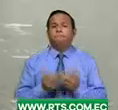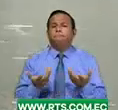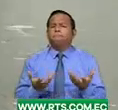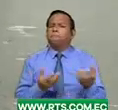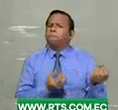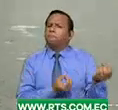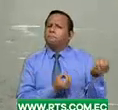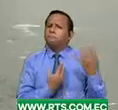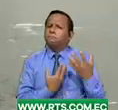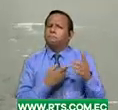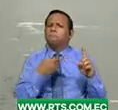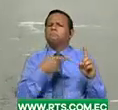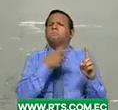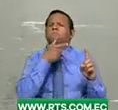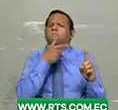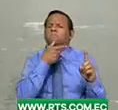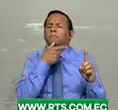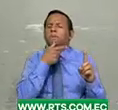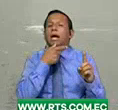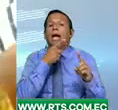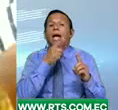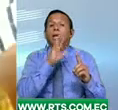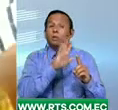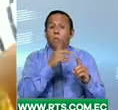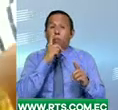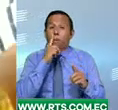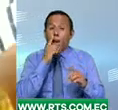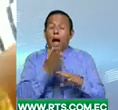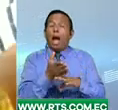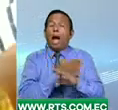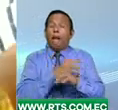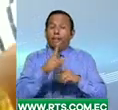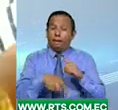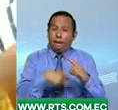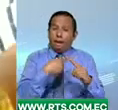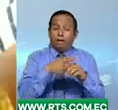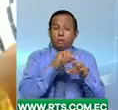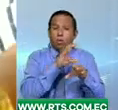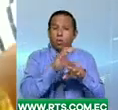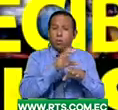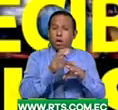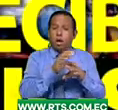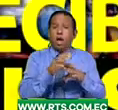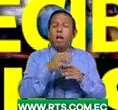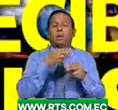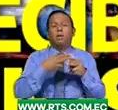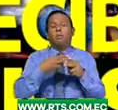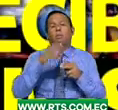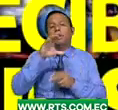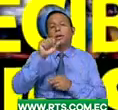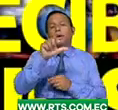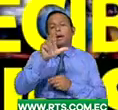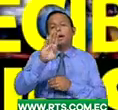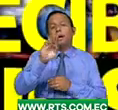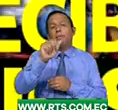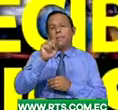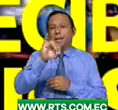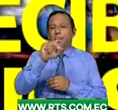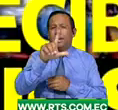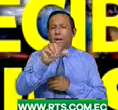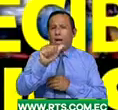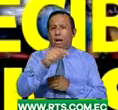el occiso es hijo del ex concejal Manuel Cabanilla, quien también murió a manos de sicarios, hecho registrado en el año